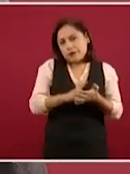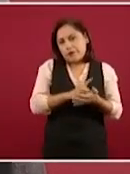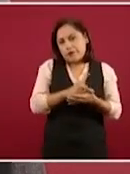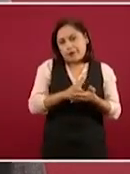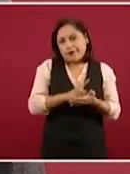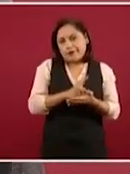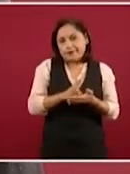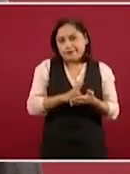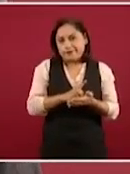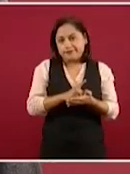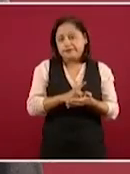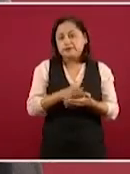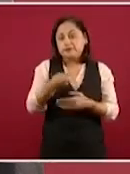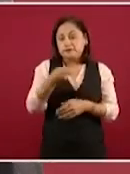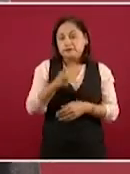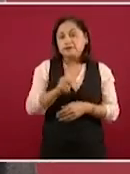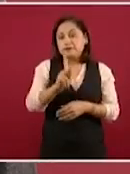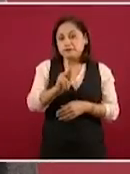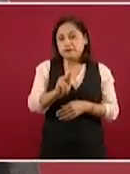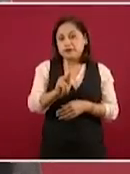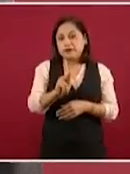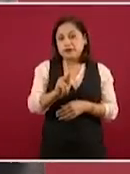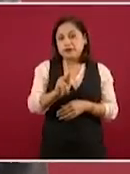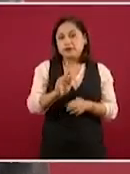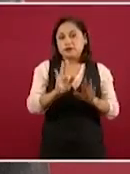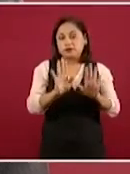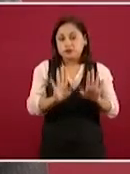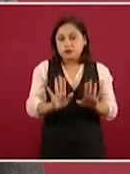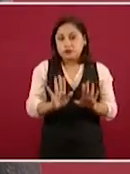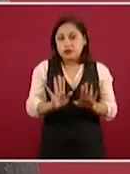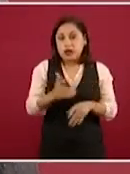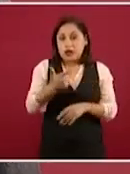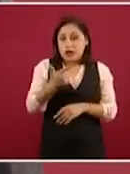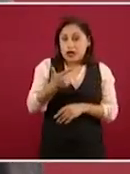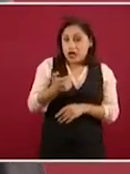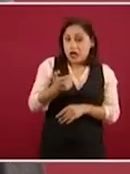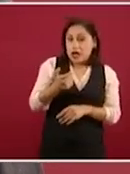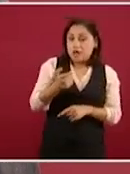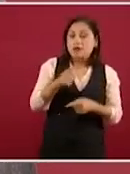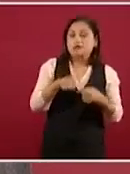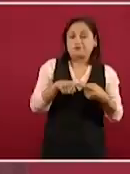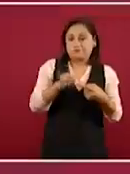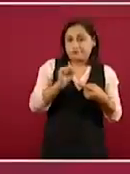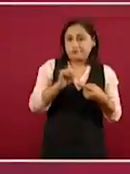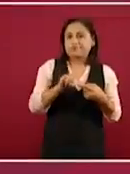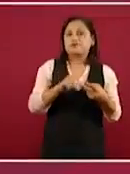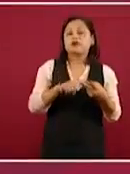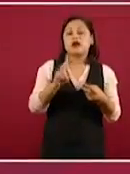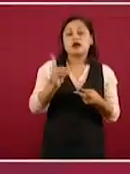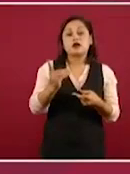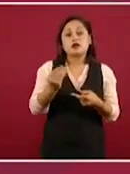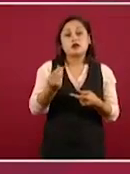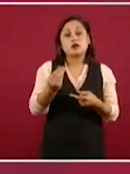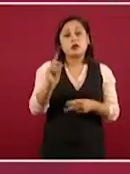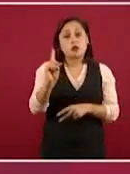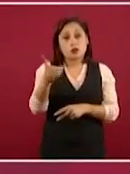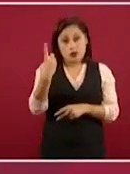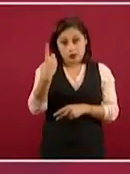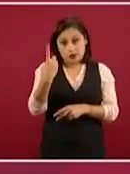sí. Pero se incluye armas y dólares